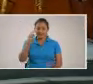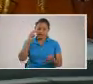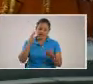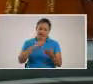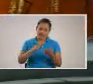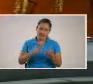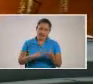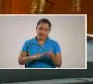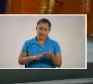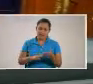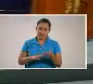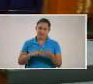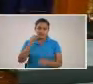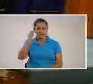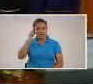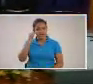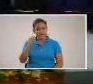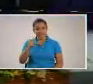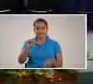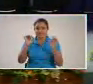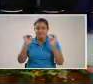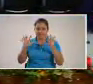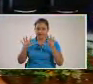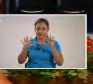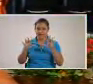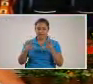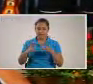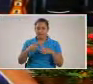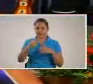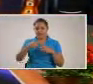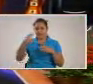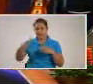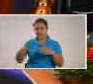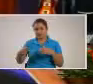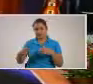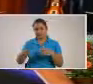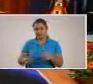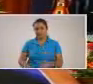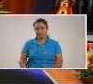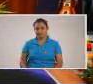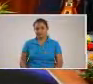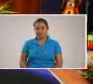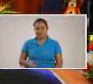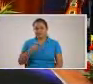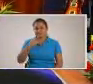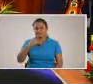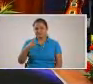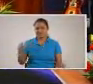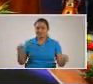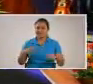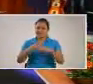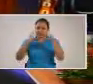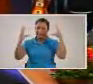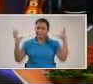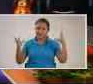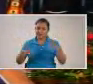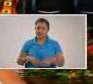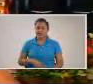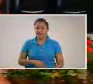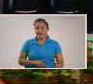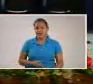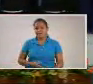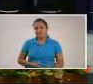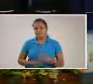en Génesis 10, los descendientes de Sem, Cam y Jafet, dice claramente que fueron los que